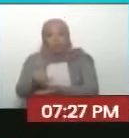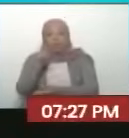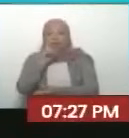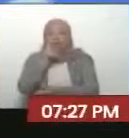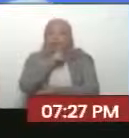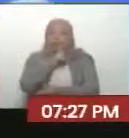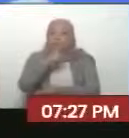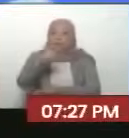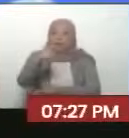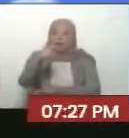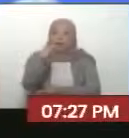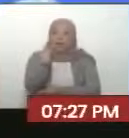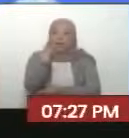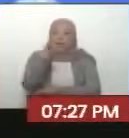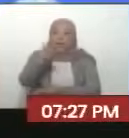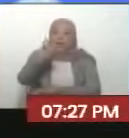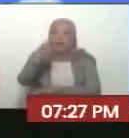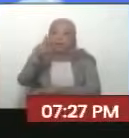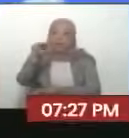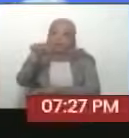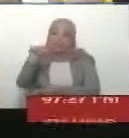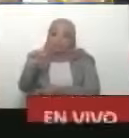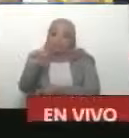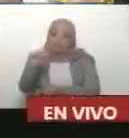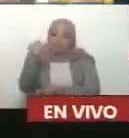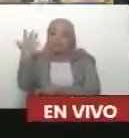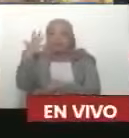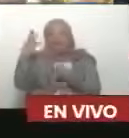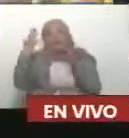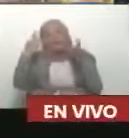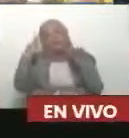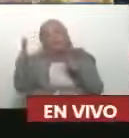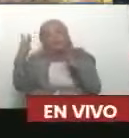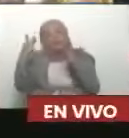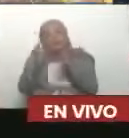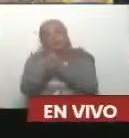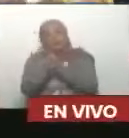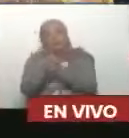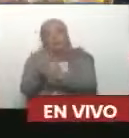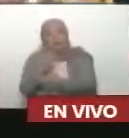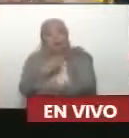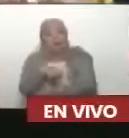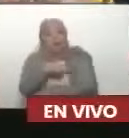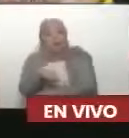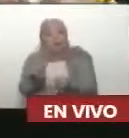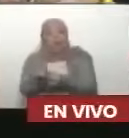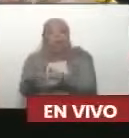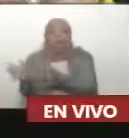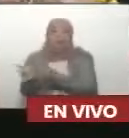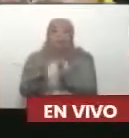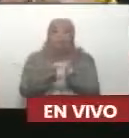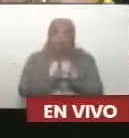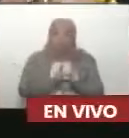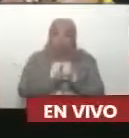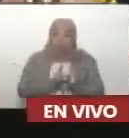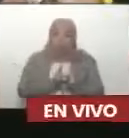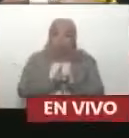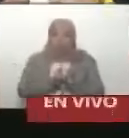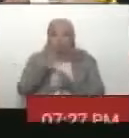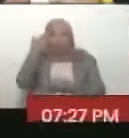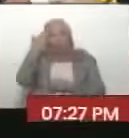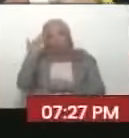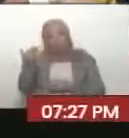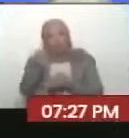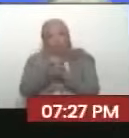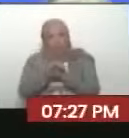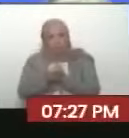Carpio, querida compañera, hermana en Cristo, nuestro Señor. Nos dé un saludo,